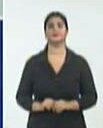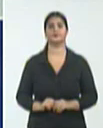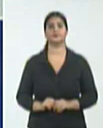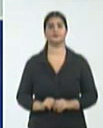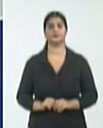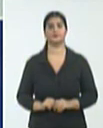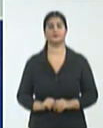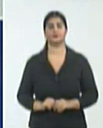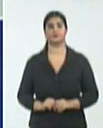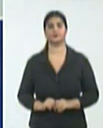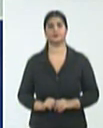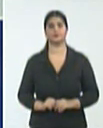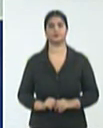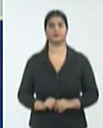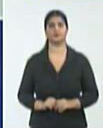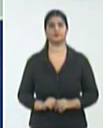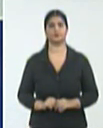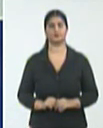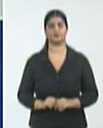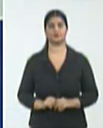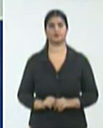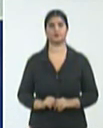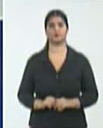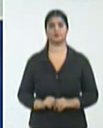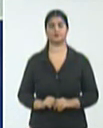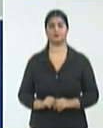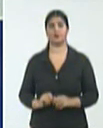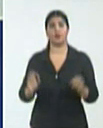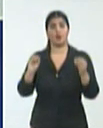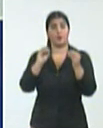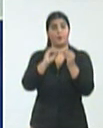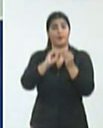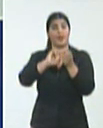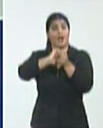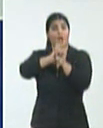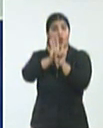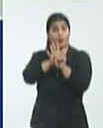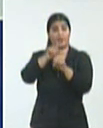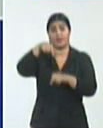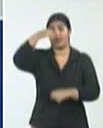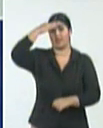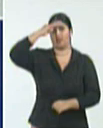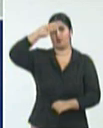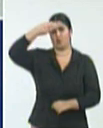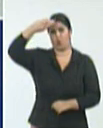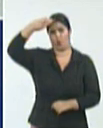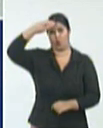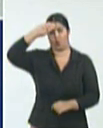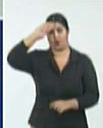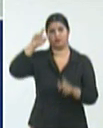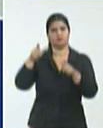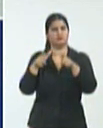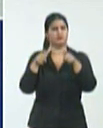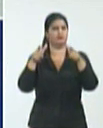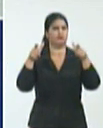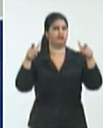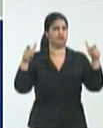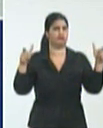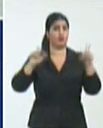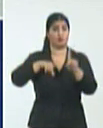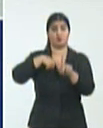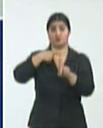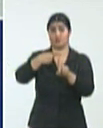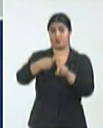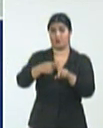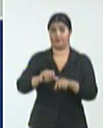con una transmisión autóctona en nuestro territorio, propia del territorio de nuestro país. Y de los